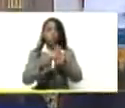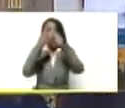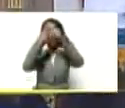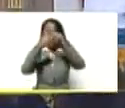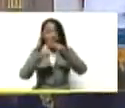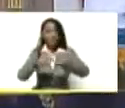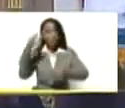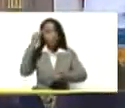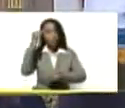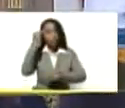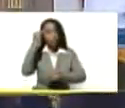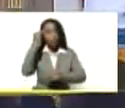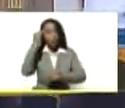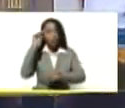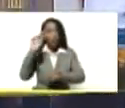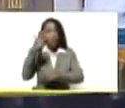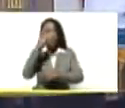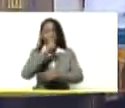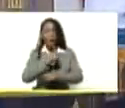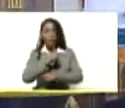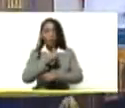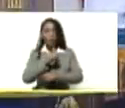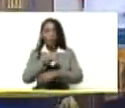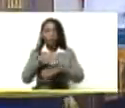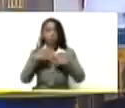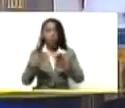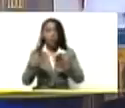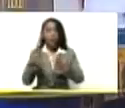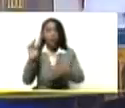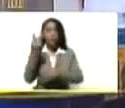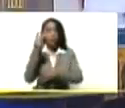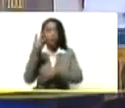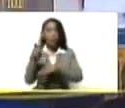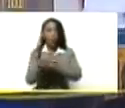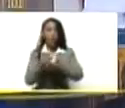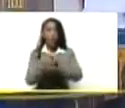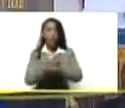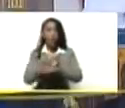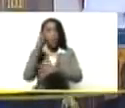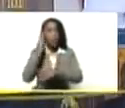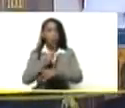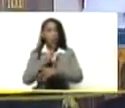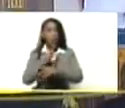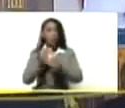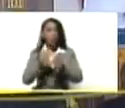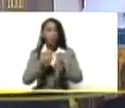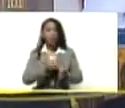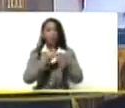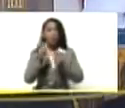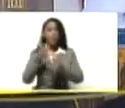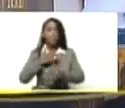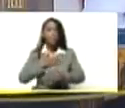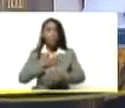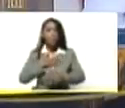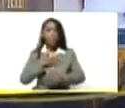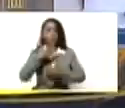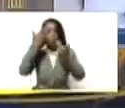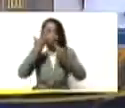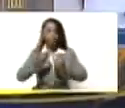en el tercer año de el segundo gobierno bolivariano presidido por mi persona